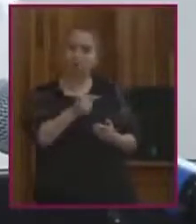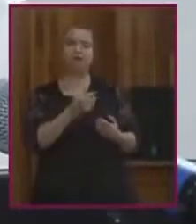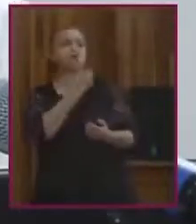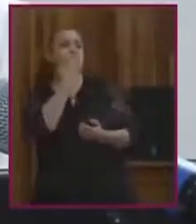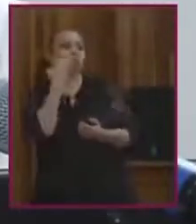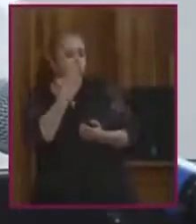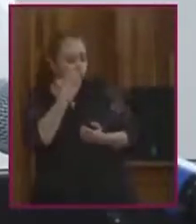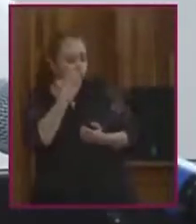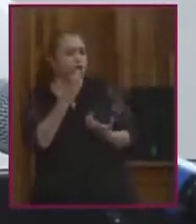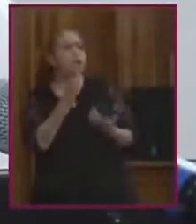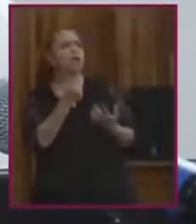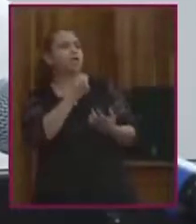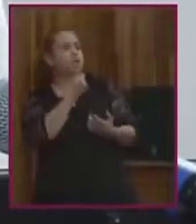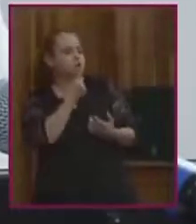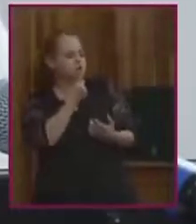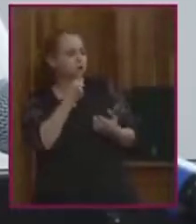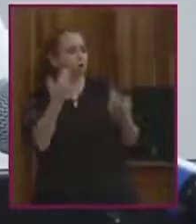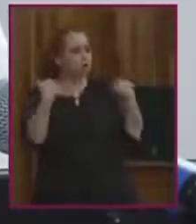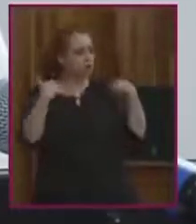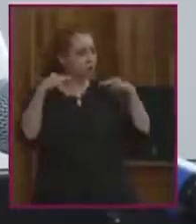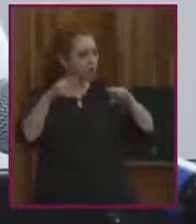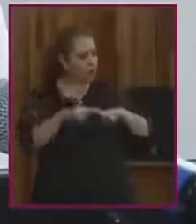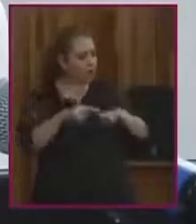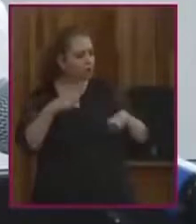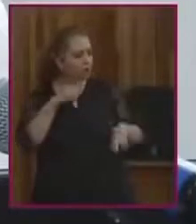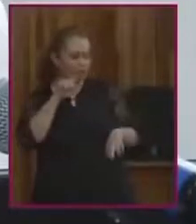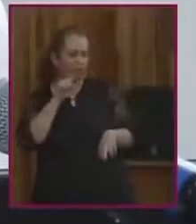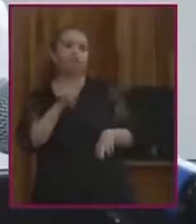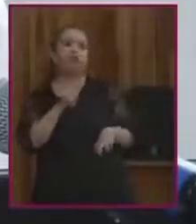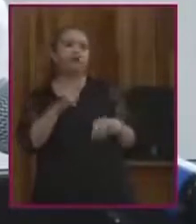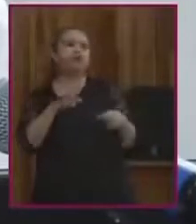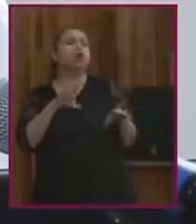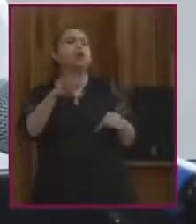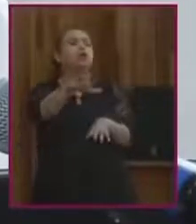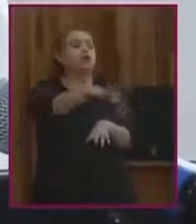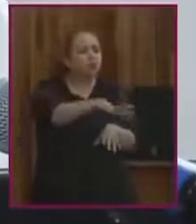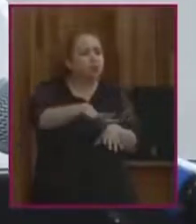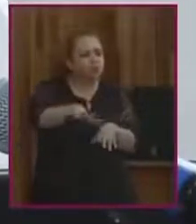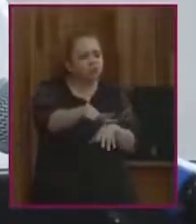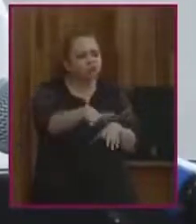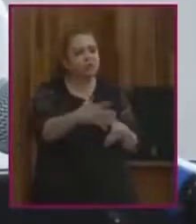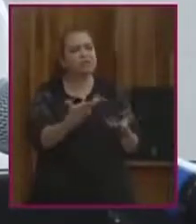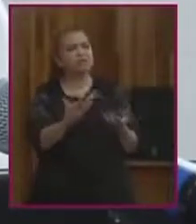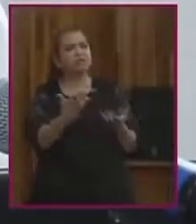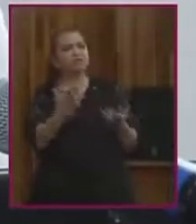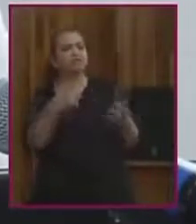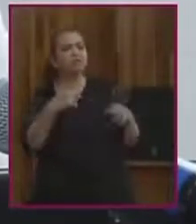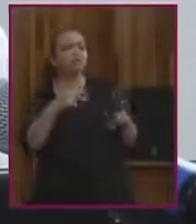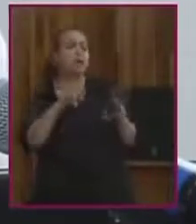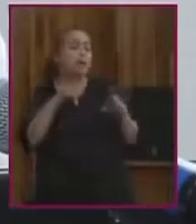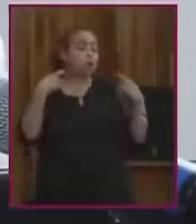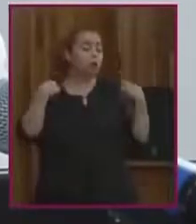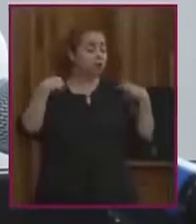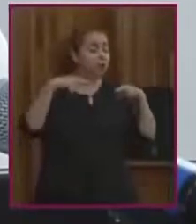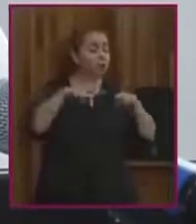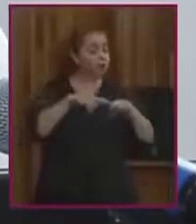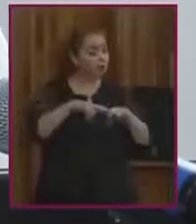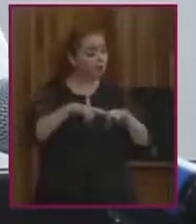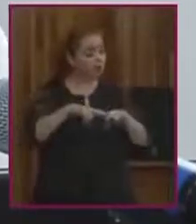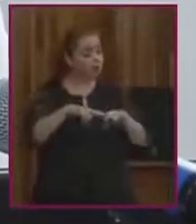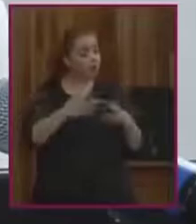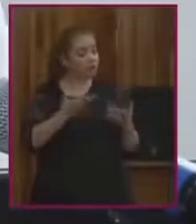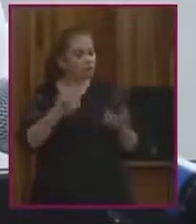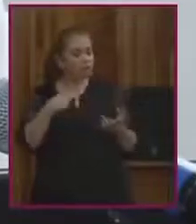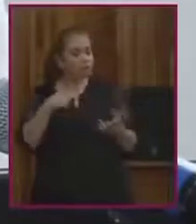los niños, de los maestros y no perder en vista estas condiciones magisteriales que podrían empeorar con